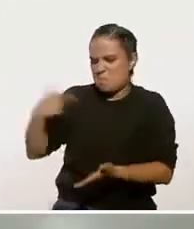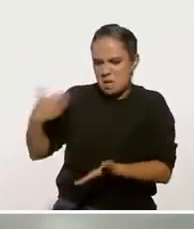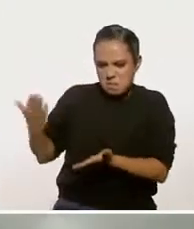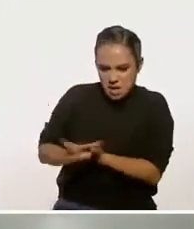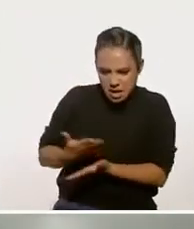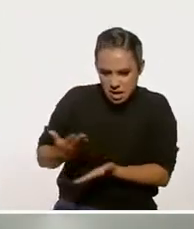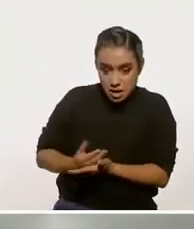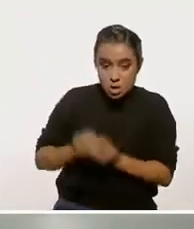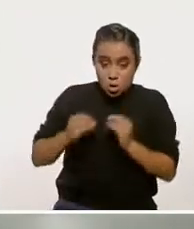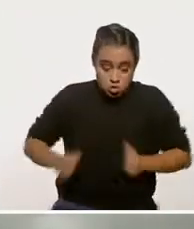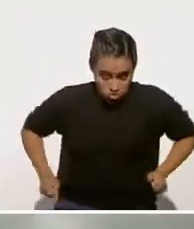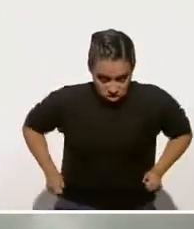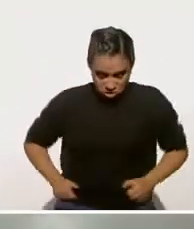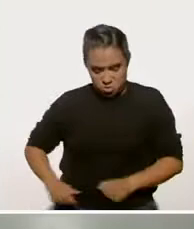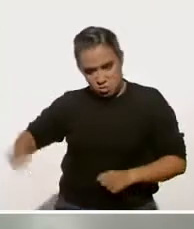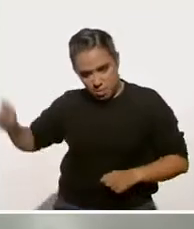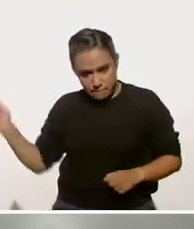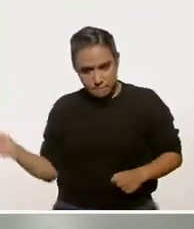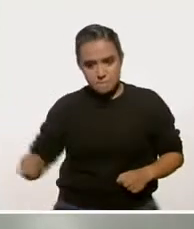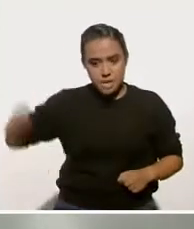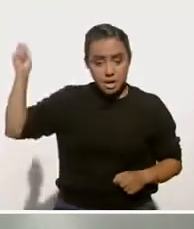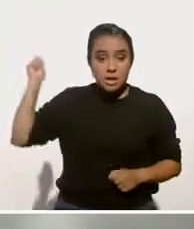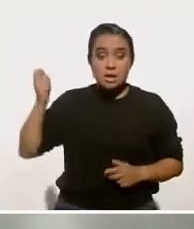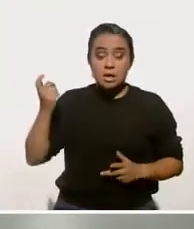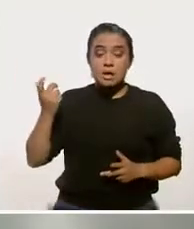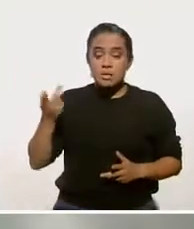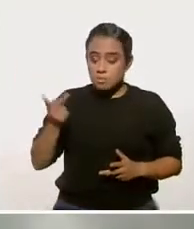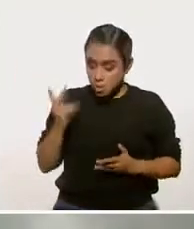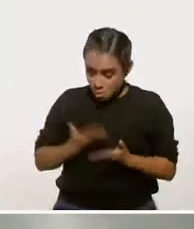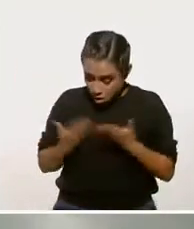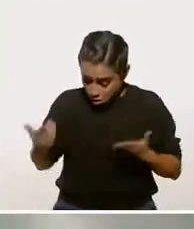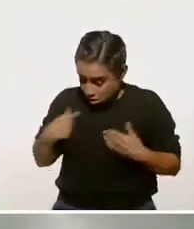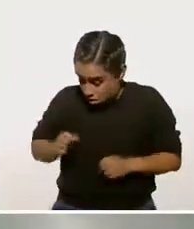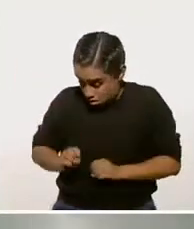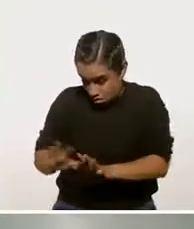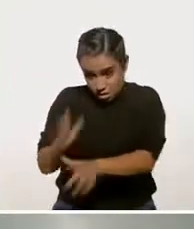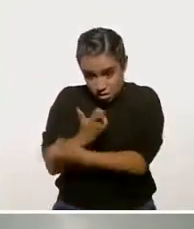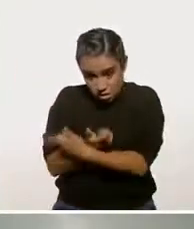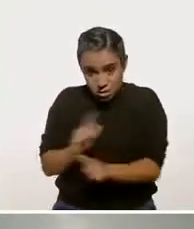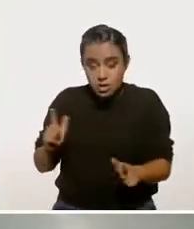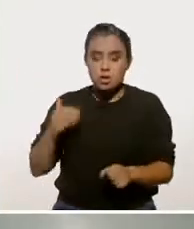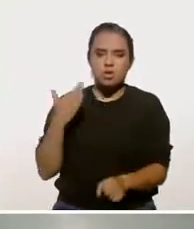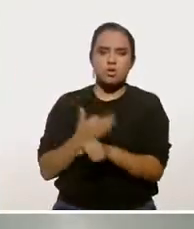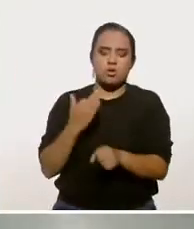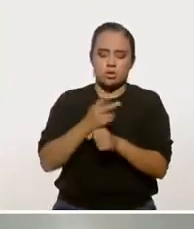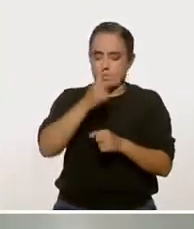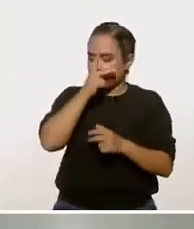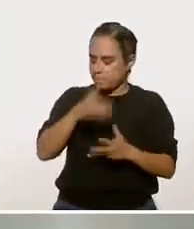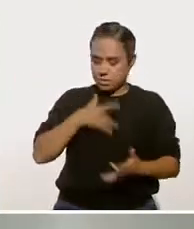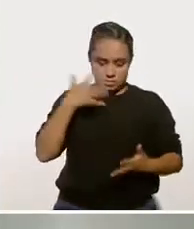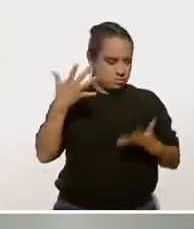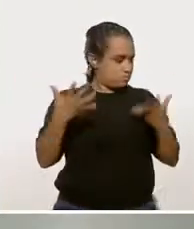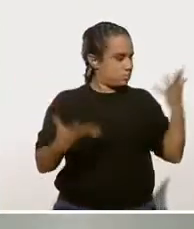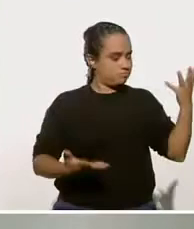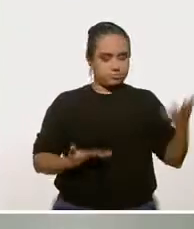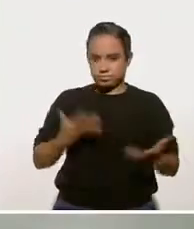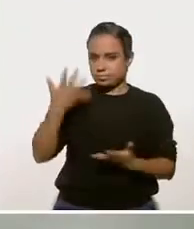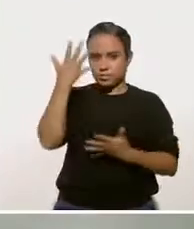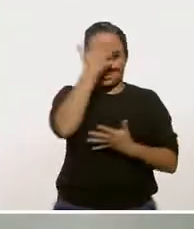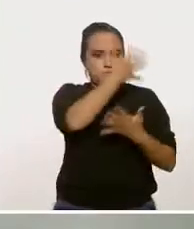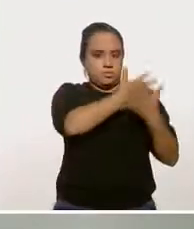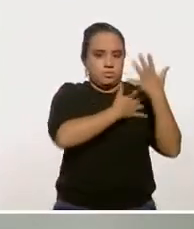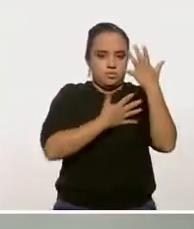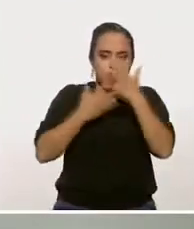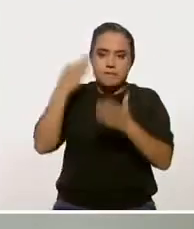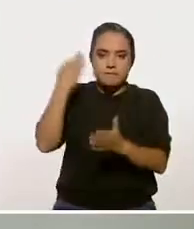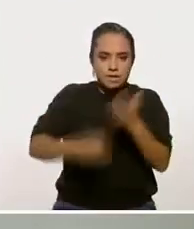inclusive cinturonas, o si oían, ¿ahora qué? Entonces lo tengo que dejar completamente libre, y los papás están perdidos en esa dualidad, o sea, como que el punto medio